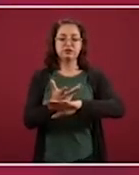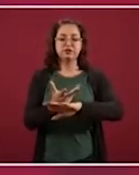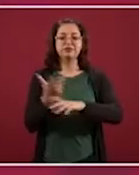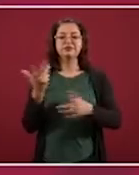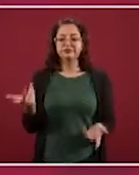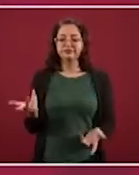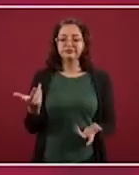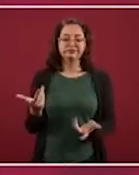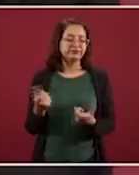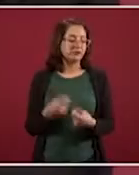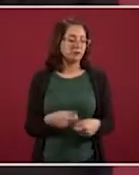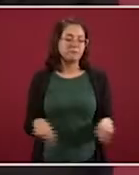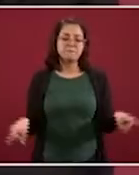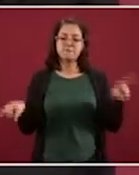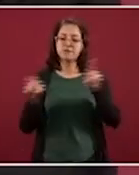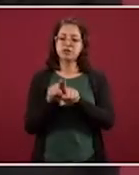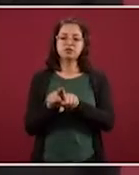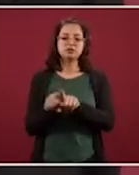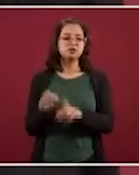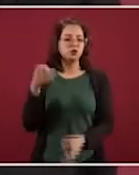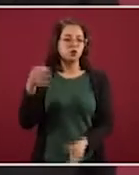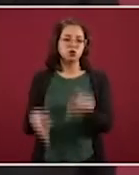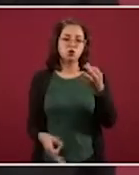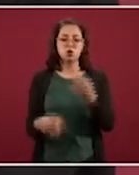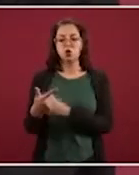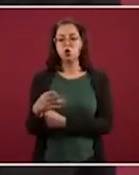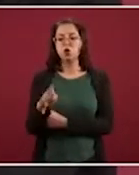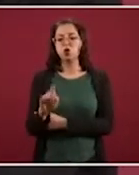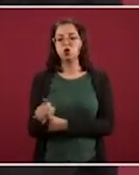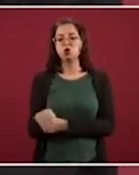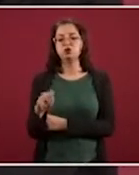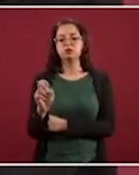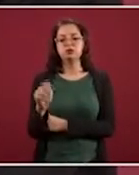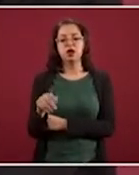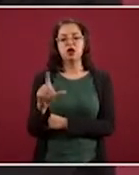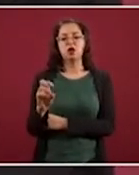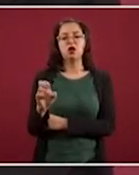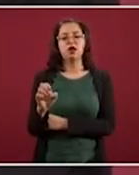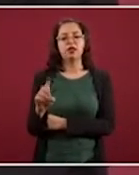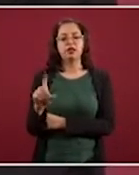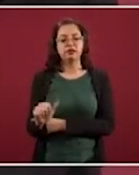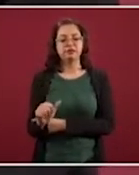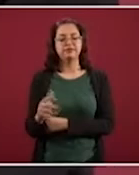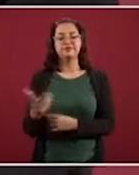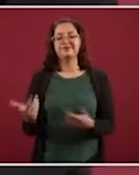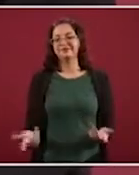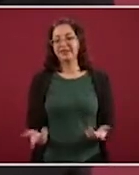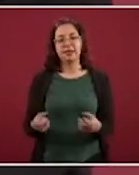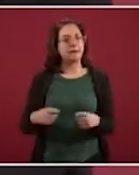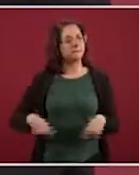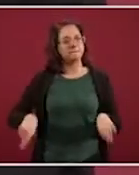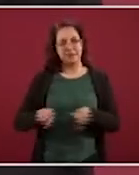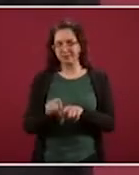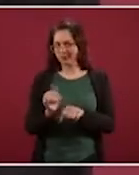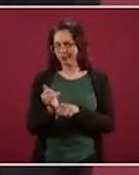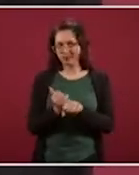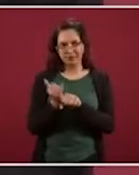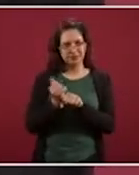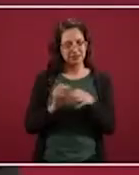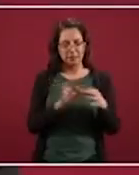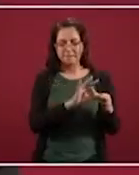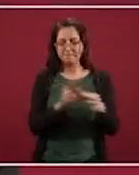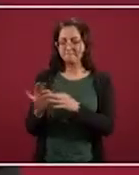trató el asunto de Guzmán Loera. Es parte de la misma investigación.